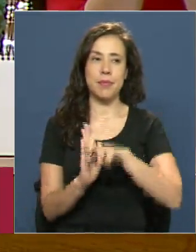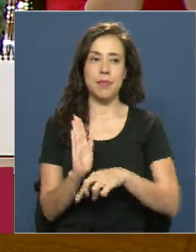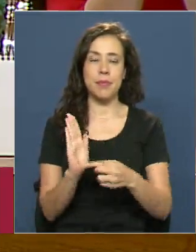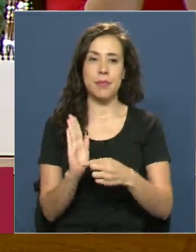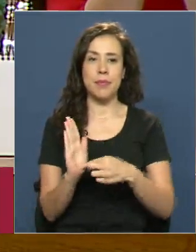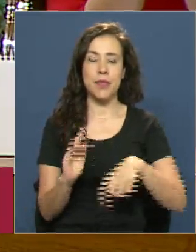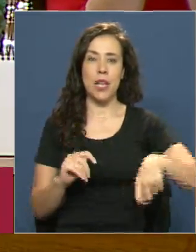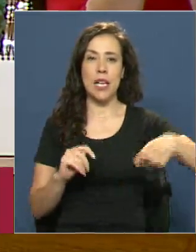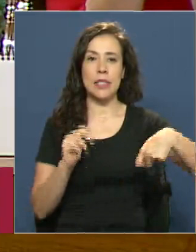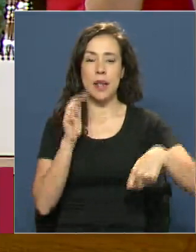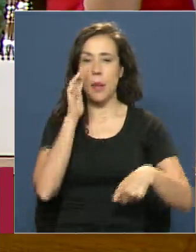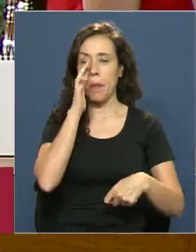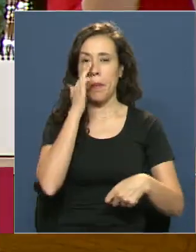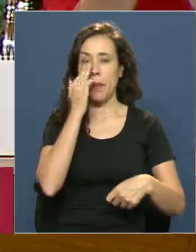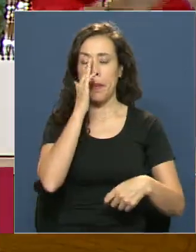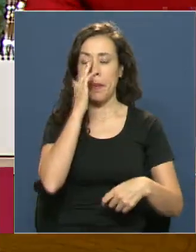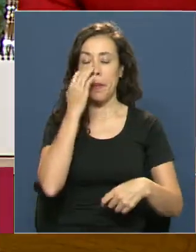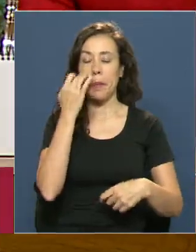el proyecto al Senado.